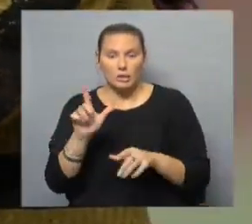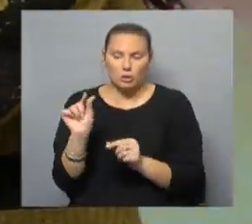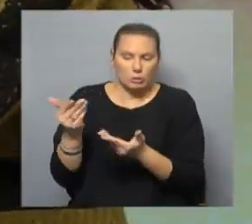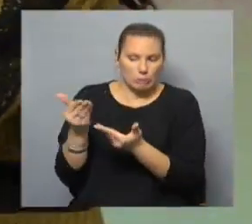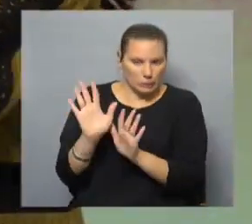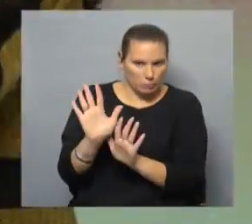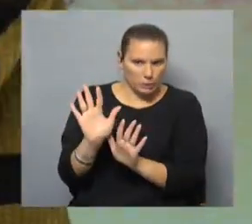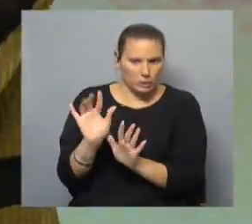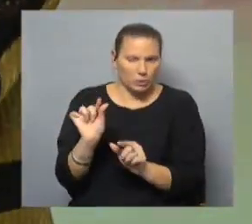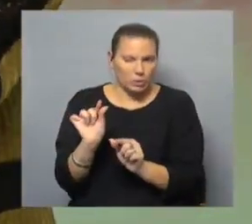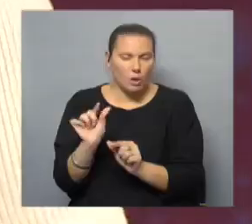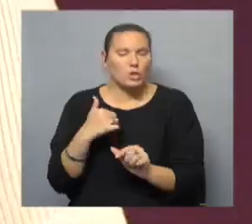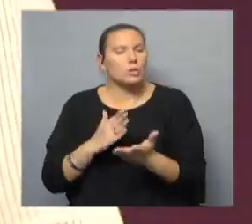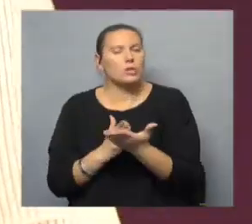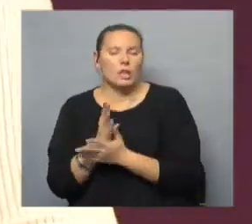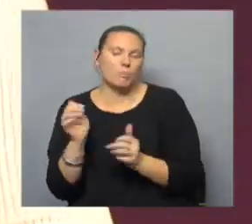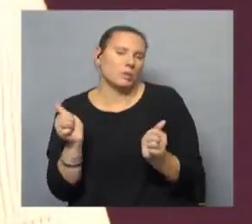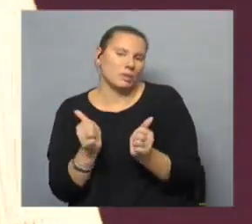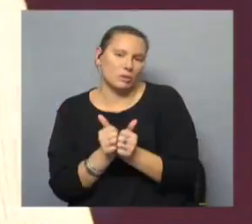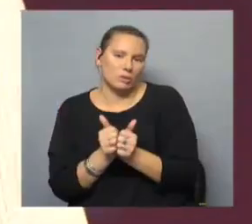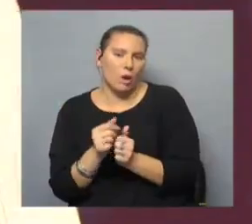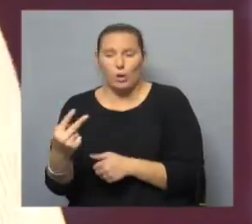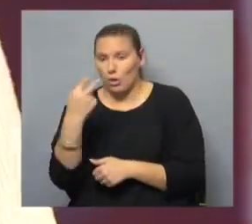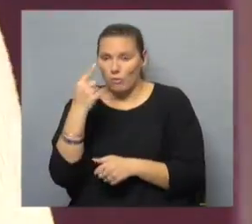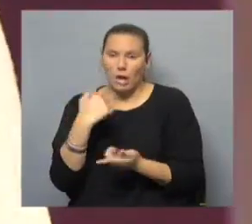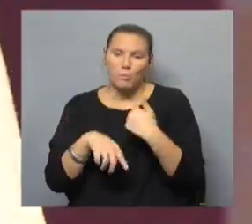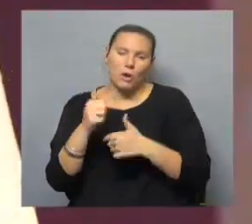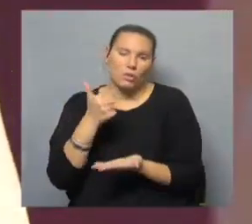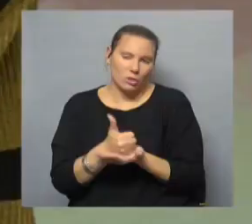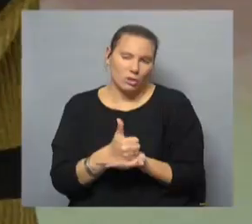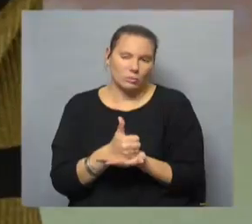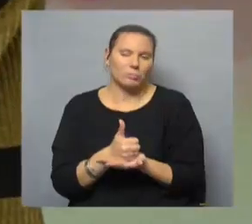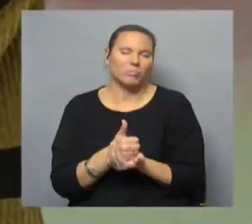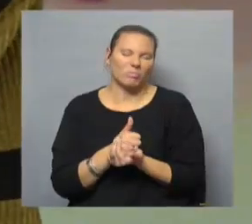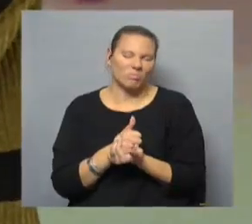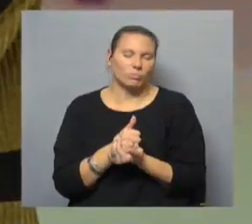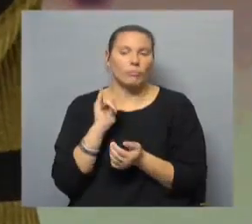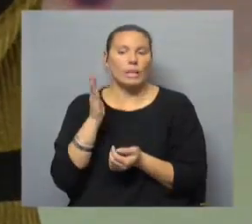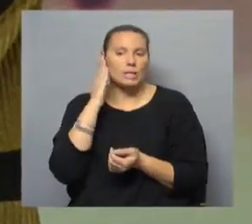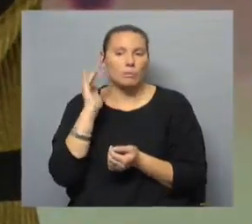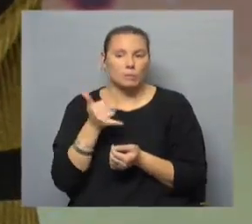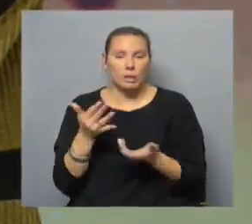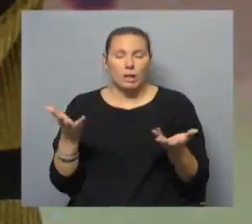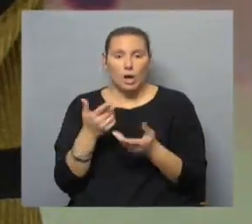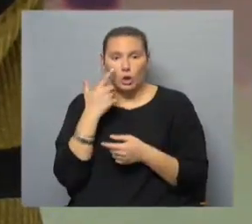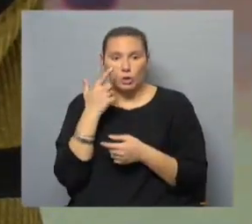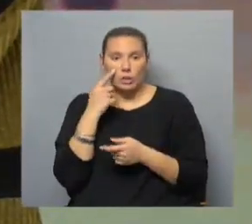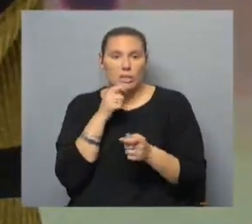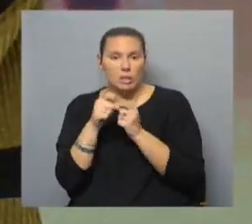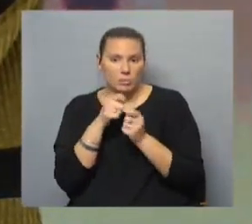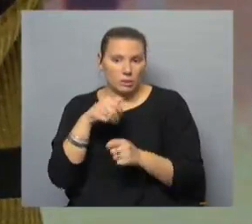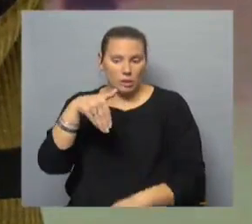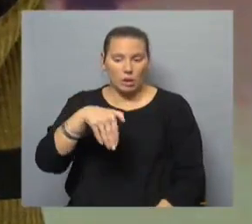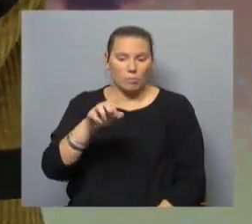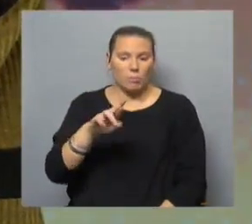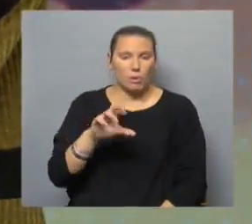segundito para que nos acompañes. Yo siempre estoy con ustedes. Yo sé que sí. Aunque que no sí. me vean. Sabemos que sí. Porque nos vamos a conocer esta notita que estuvo haciendo